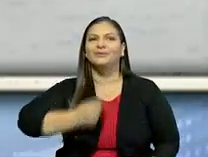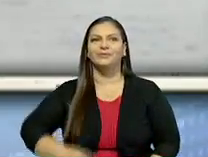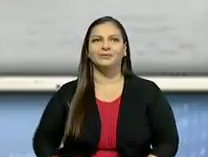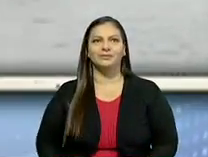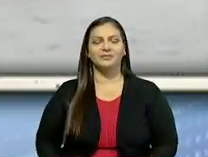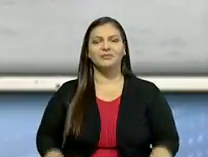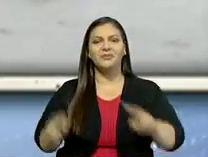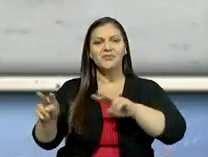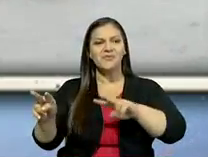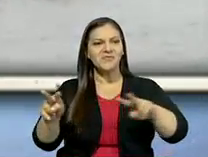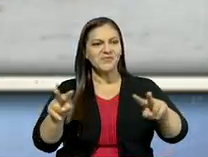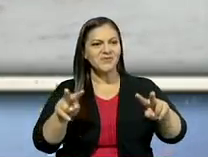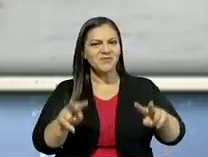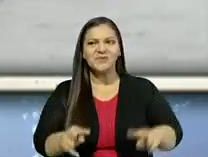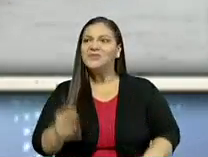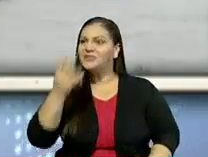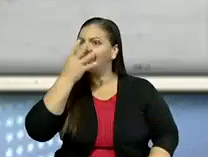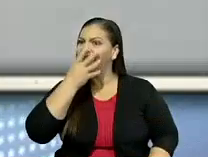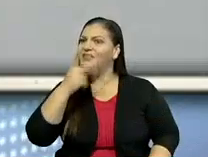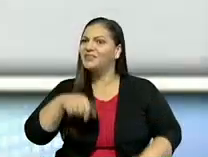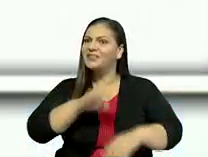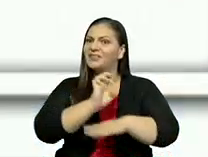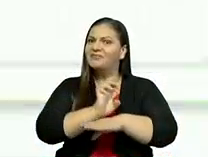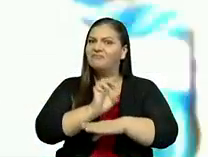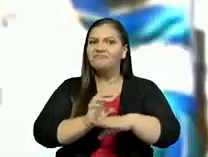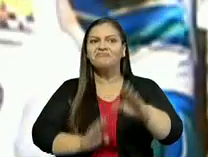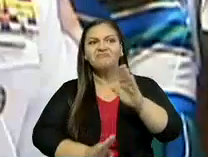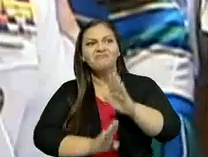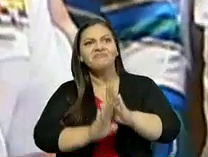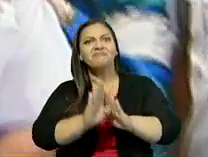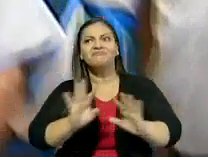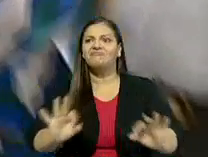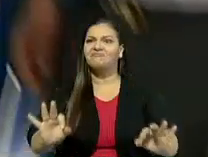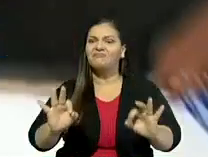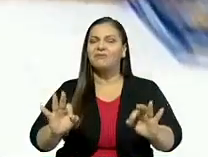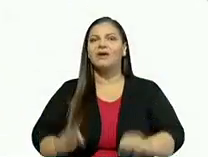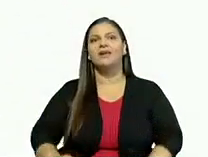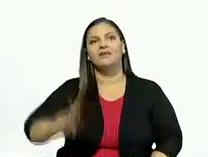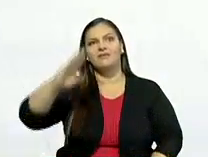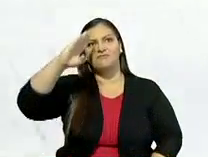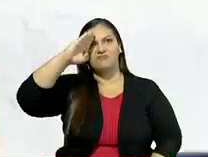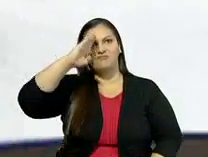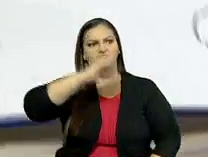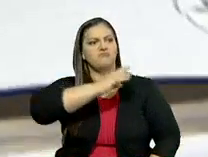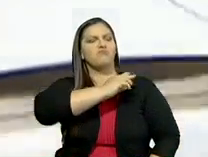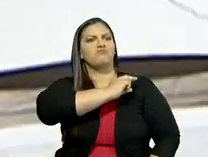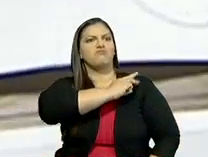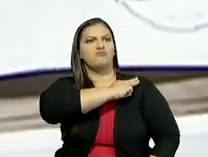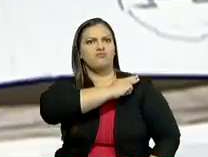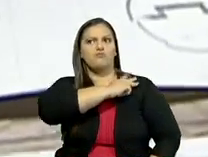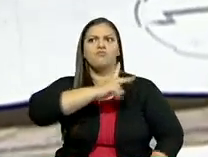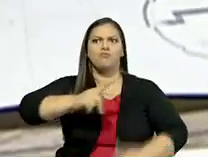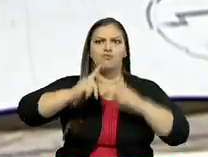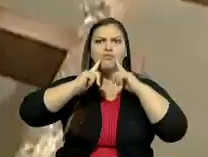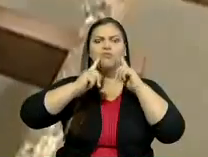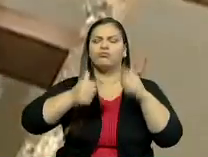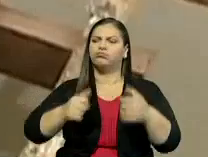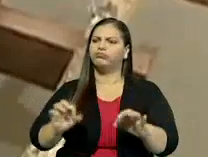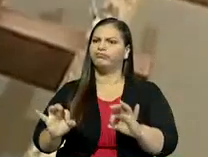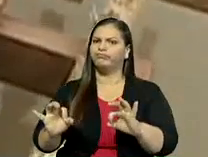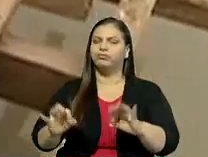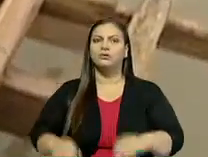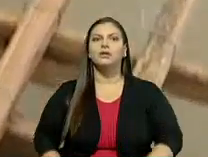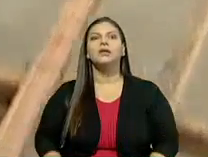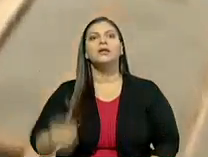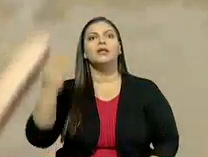engrandeciendo con la ciencia de nuestras Fuerzas Armadas. Allí mismo Nebot dio detalles de los avances en la construcción de dos